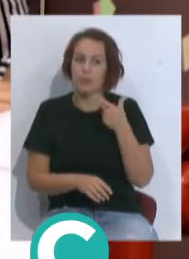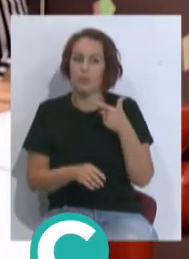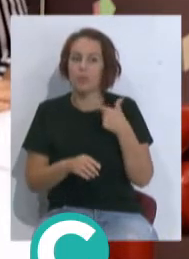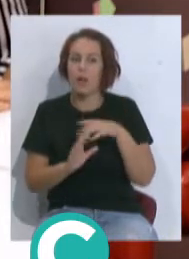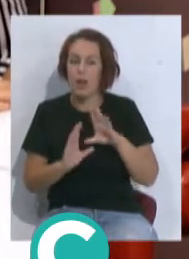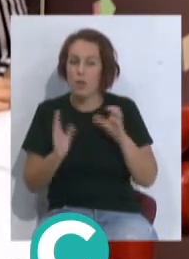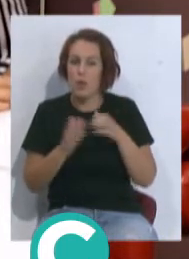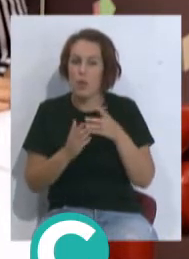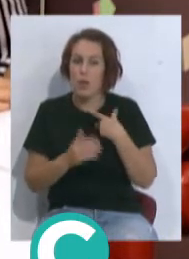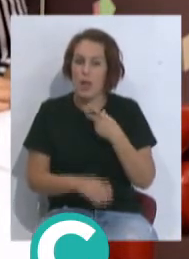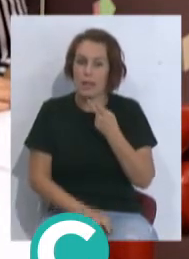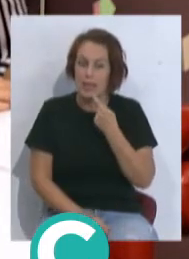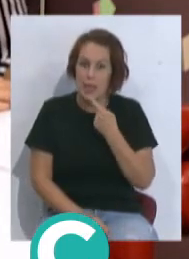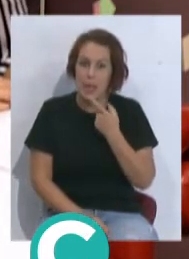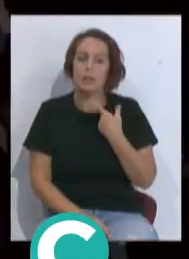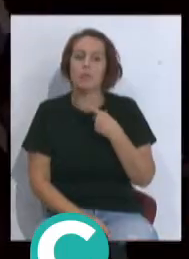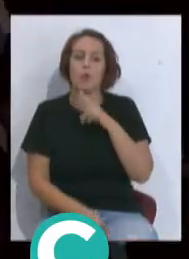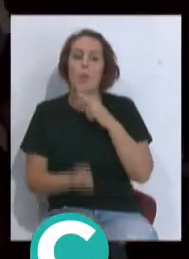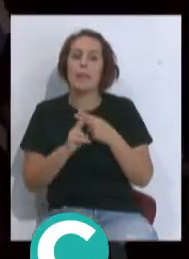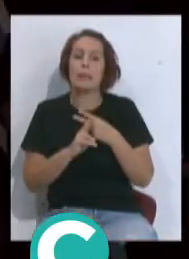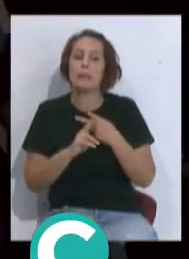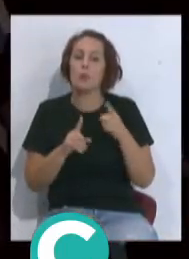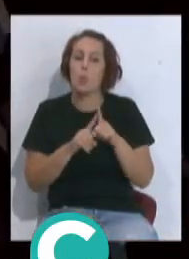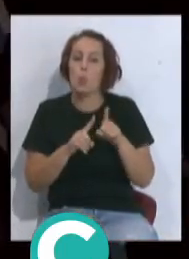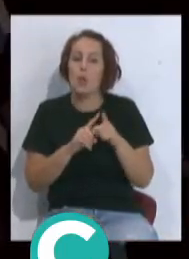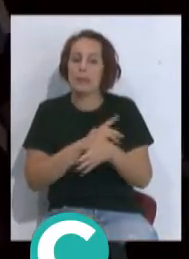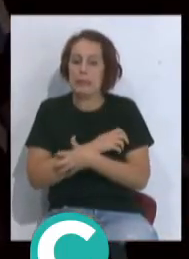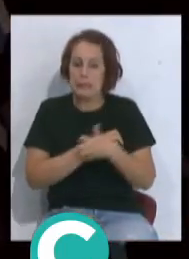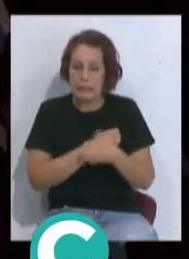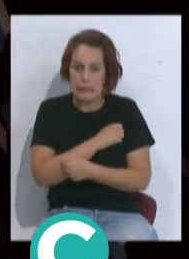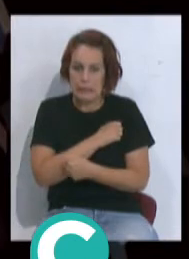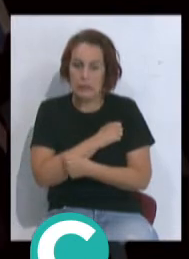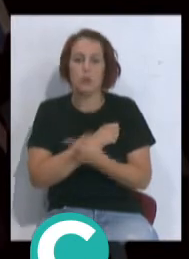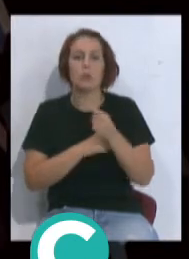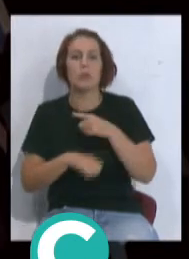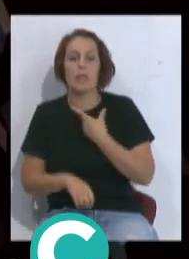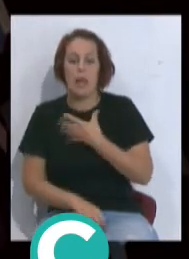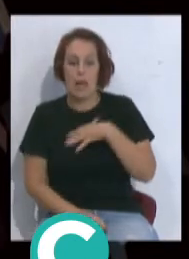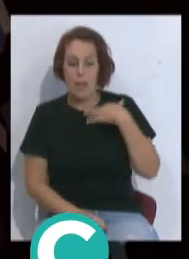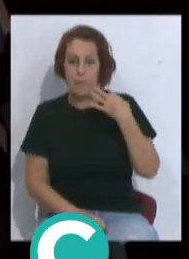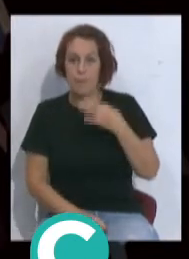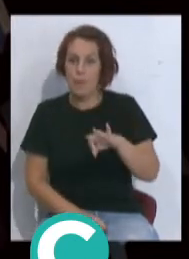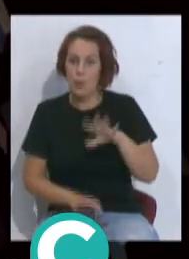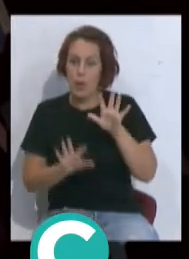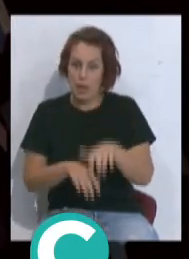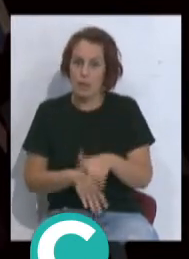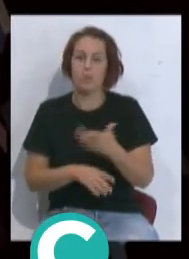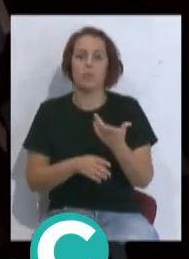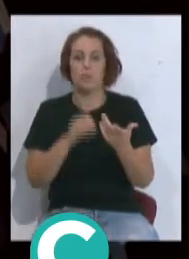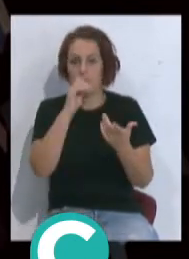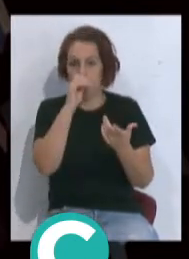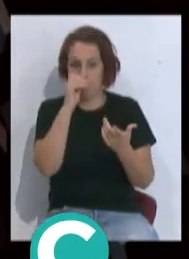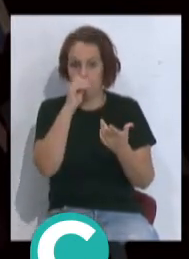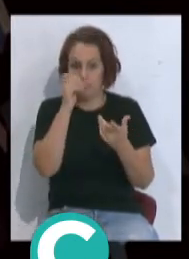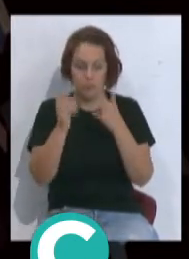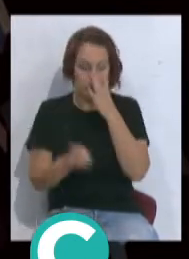un Santander de los Tiesos, me acuerdo yo que fue ese año. Y el espíritu de Cádiz, recuerdo con muchísimo cariño